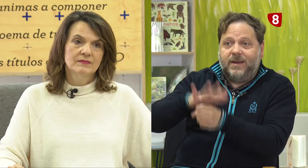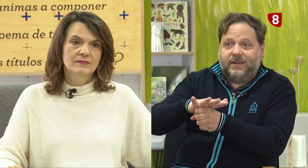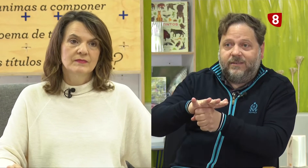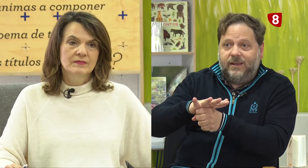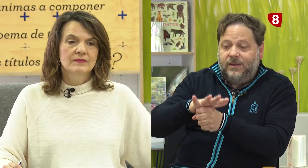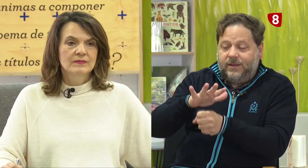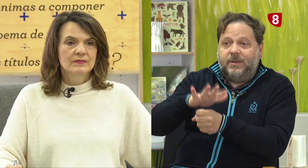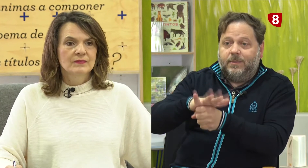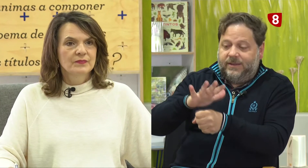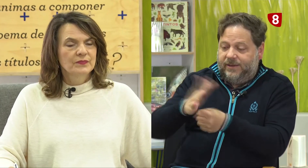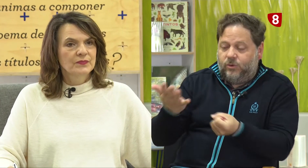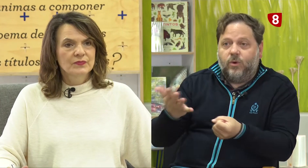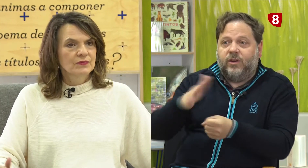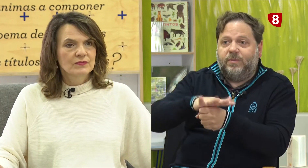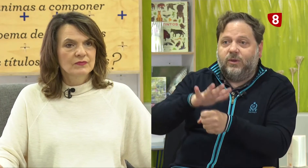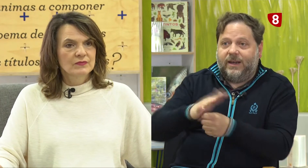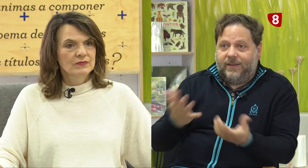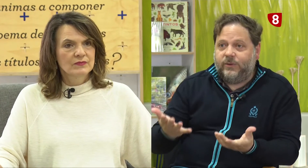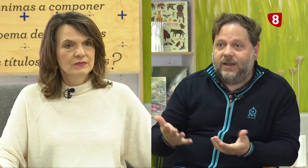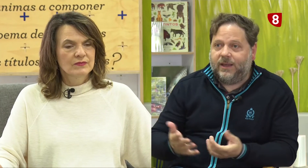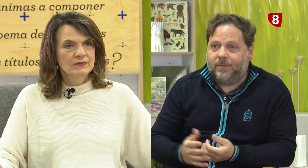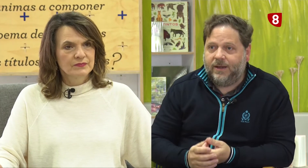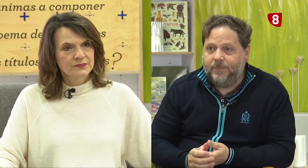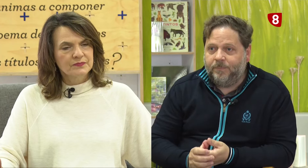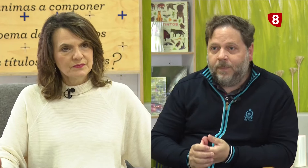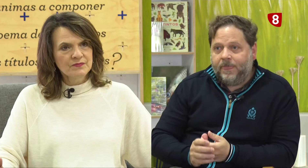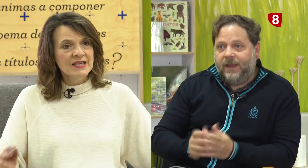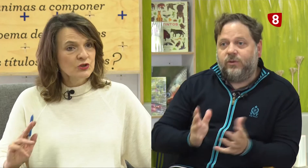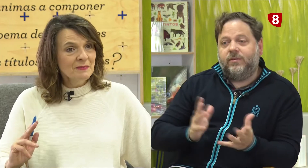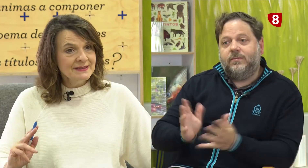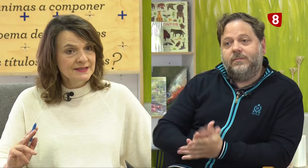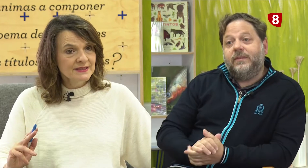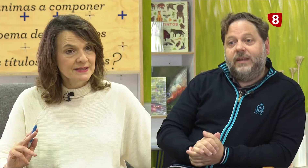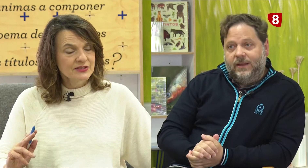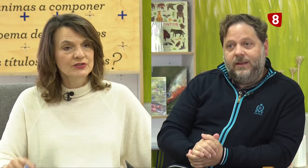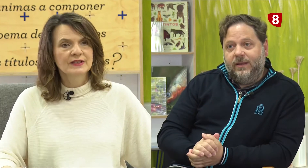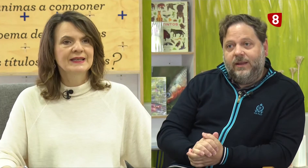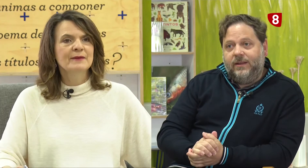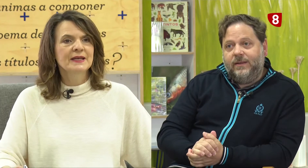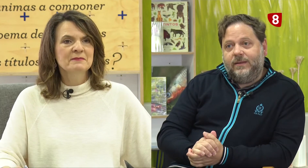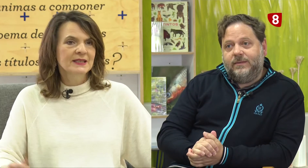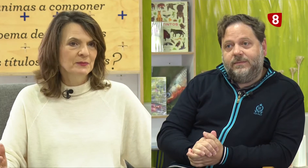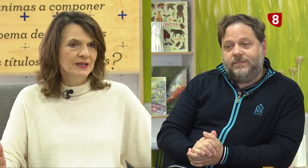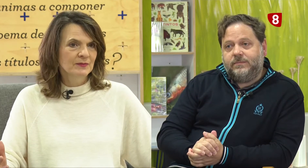signo que es Martes que evidentemente esto con respecto a la realidad no tiene nada que ver. Esos Martes, has dicho. ¿Y Gran Vía de Madrid, por ejemplo?